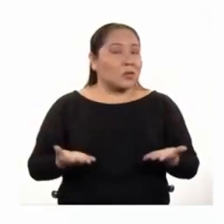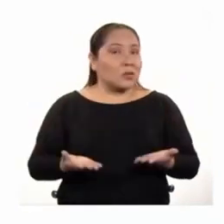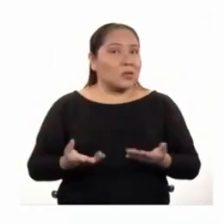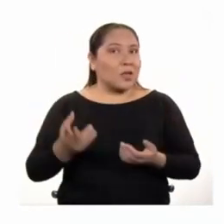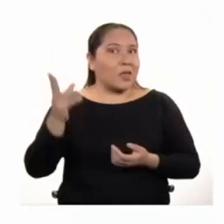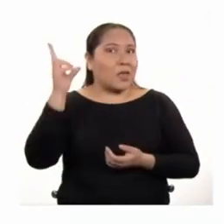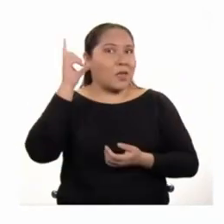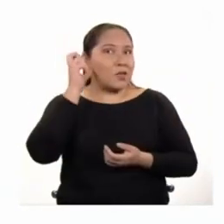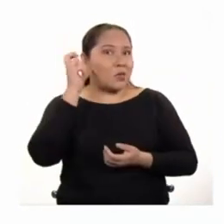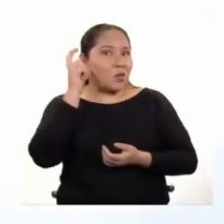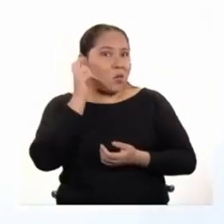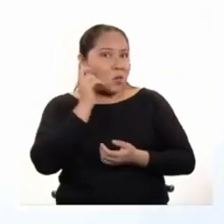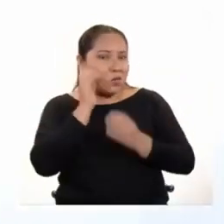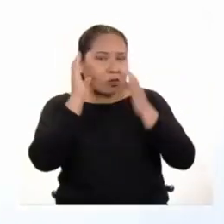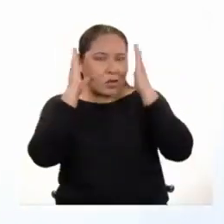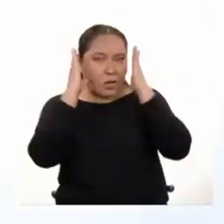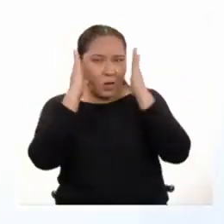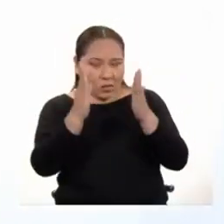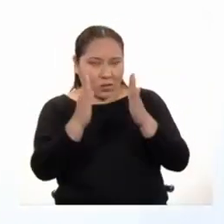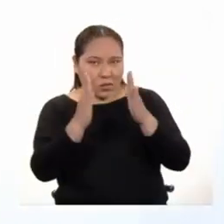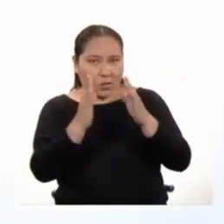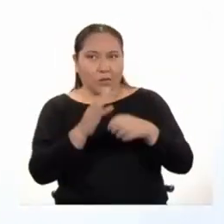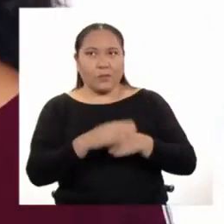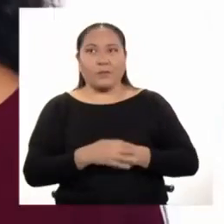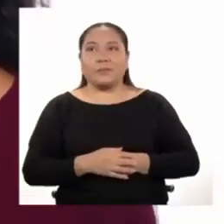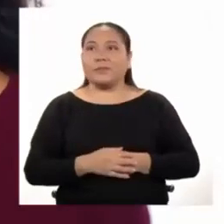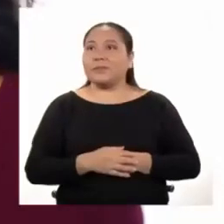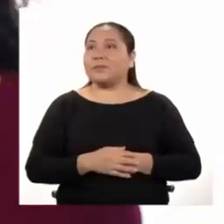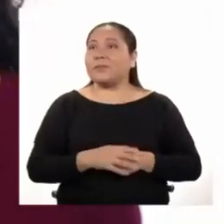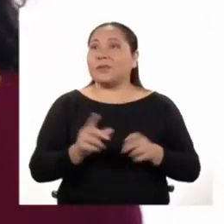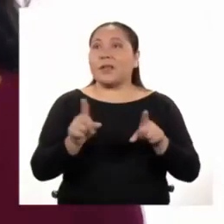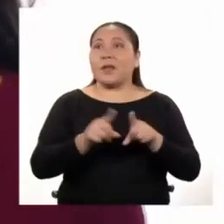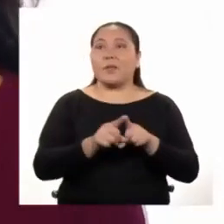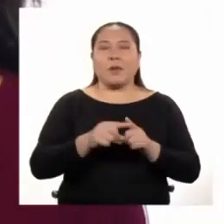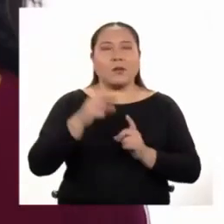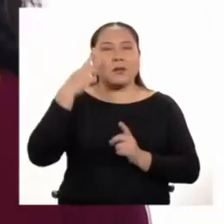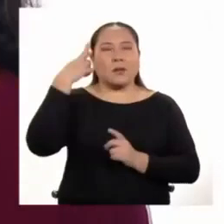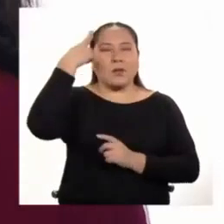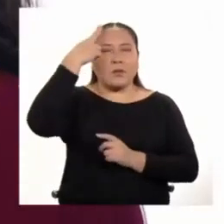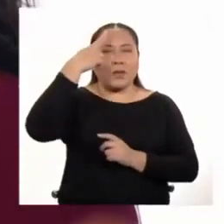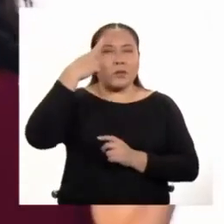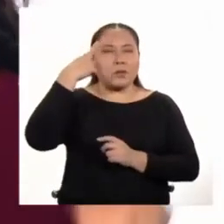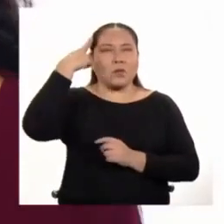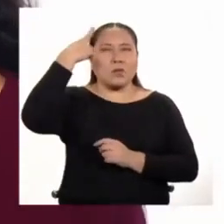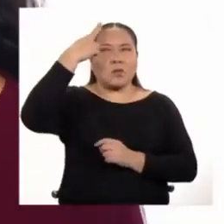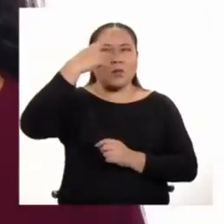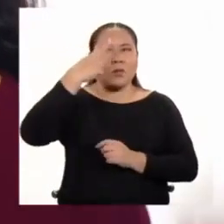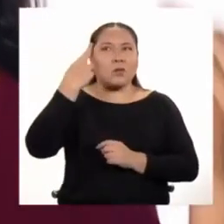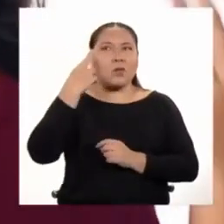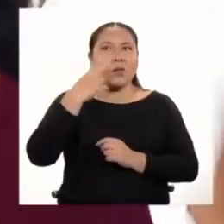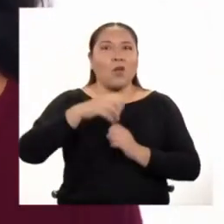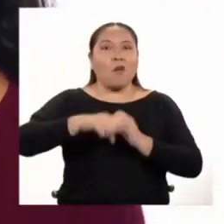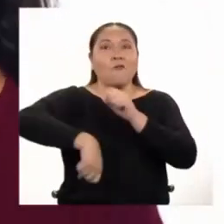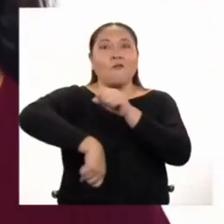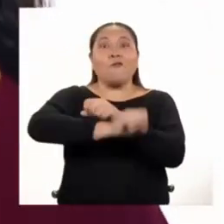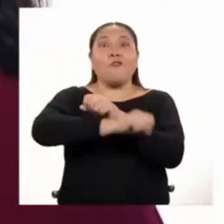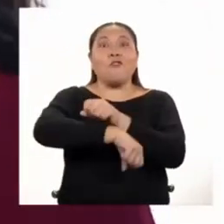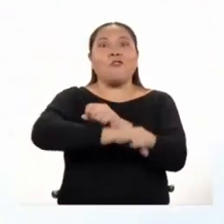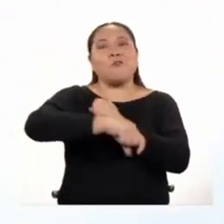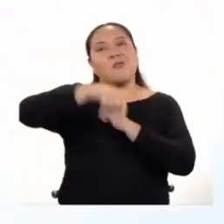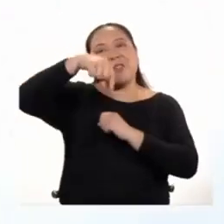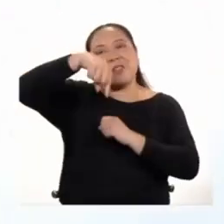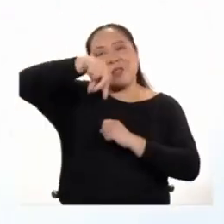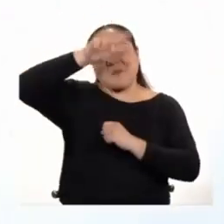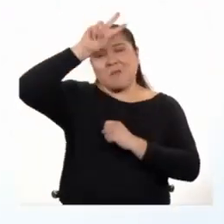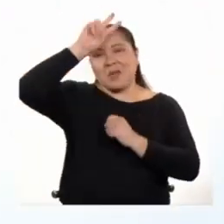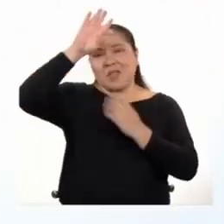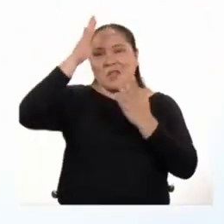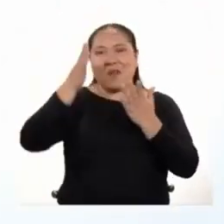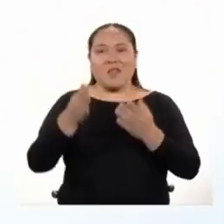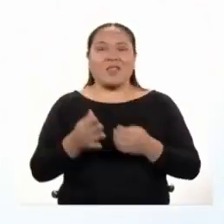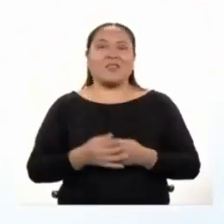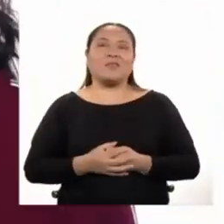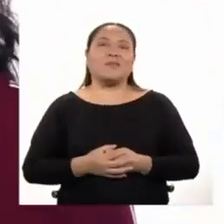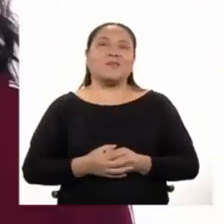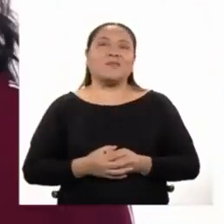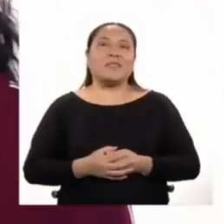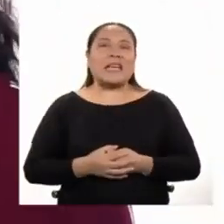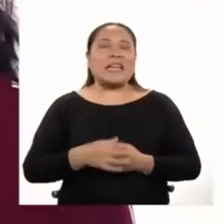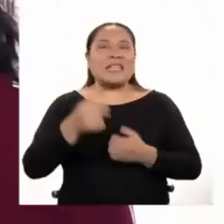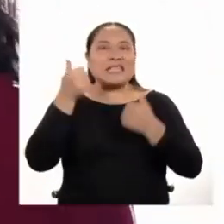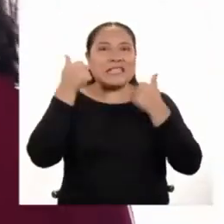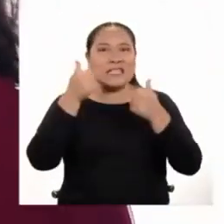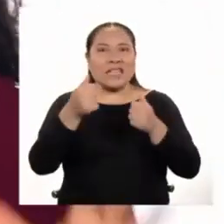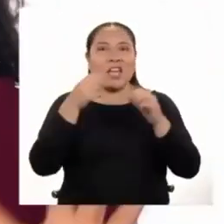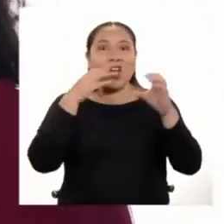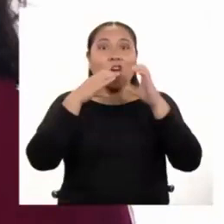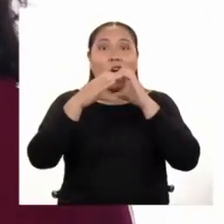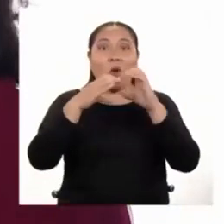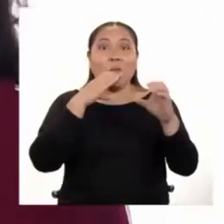escucha activa. Además, reflexionaremos sobre el fútbol peruano. Así es,